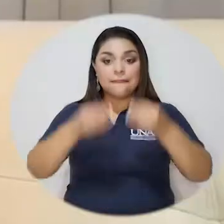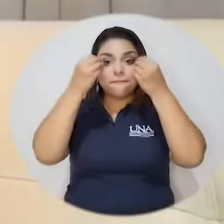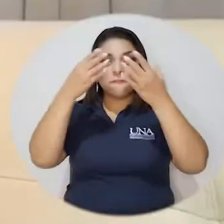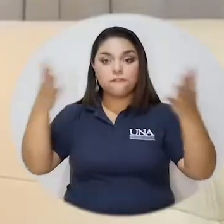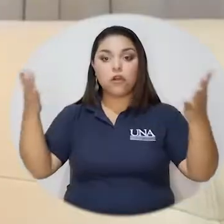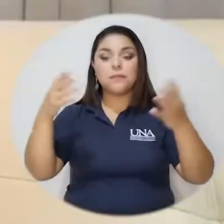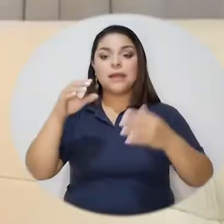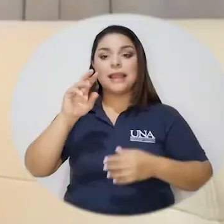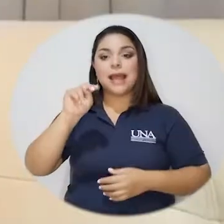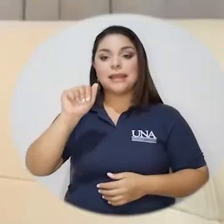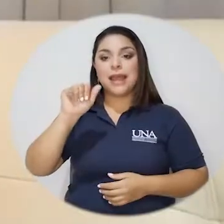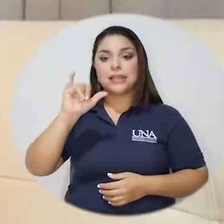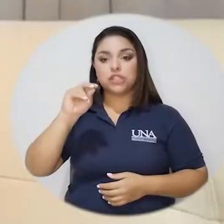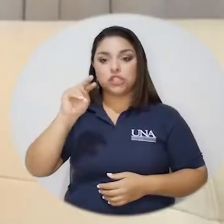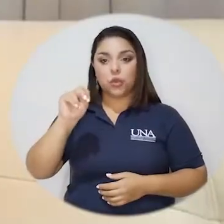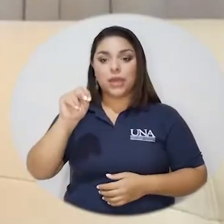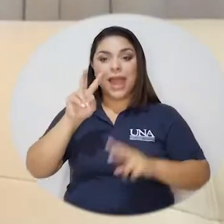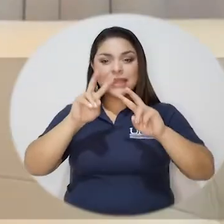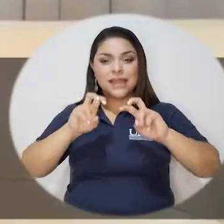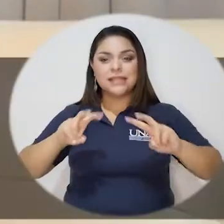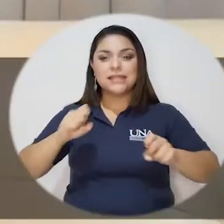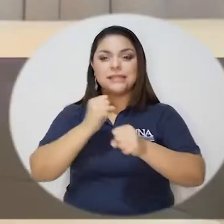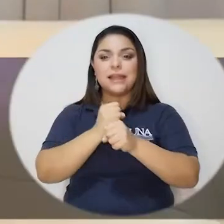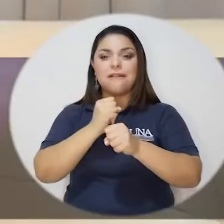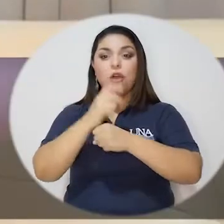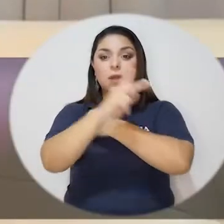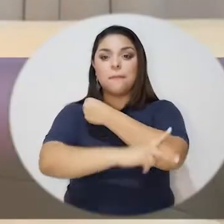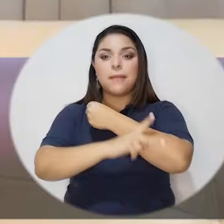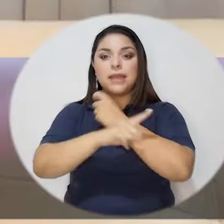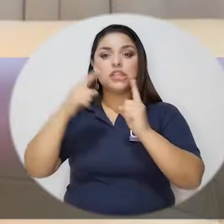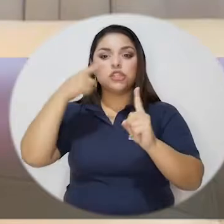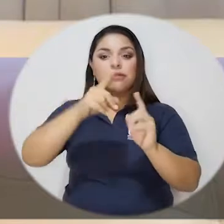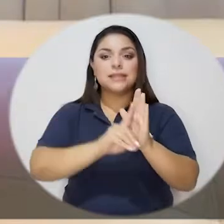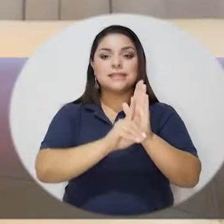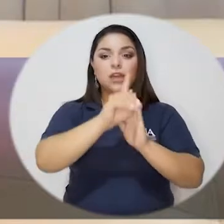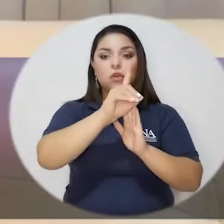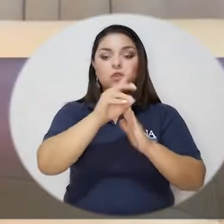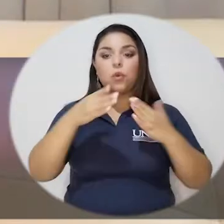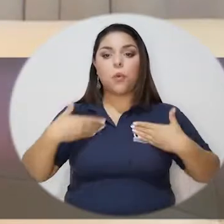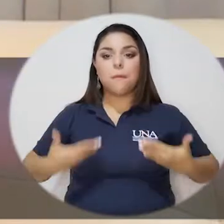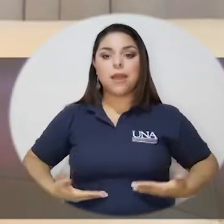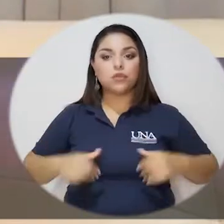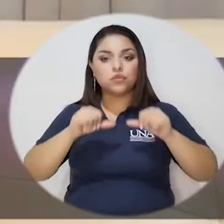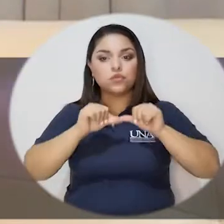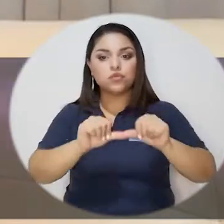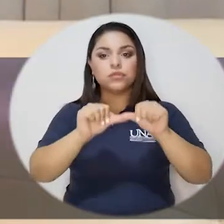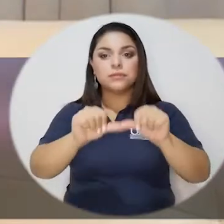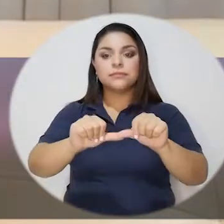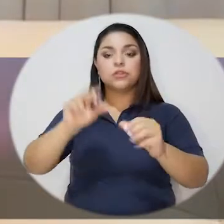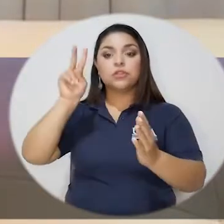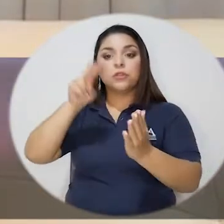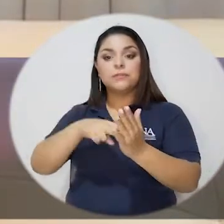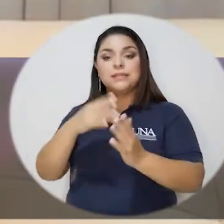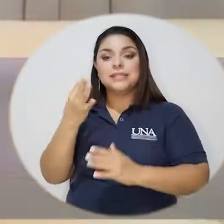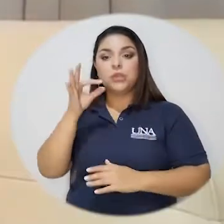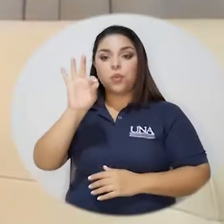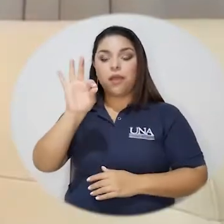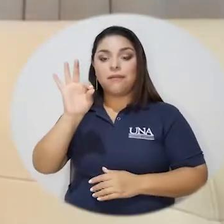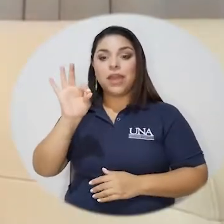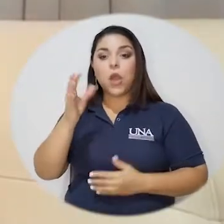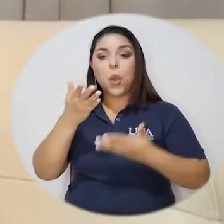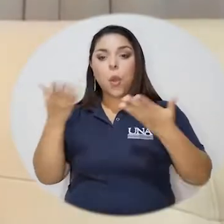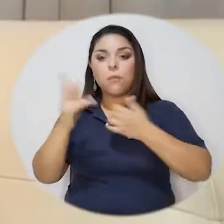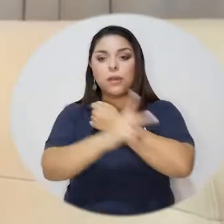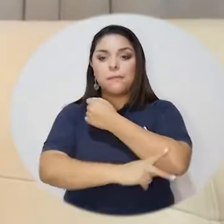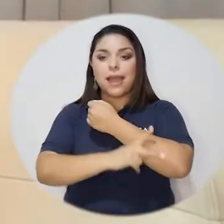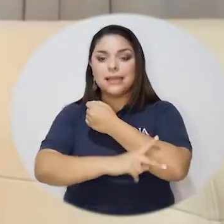El informe Estado de la Nación analiza el desempeño del país en materia de desarrollo humano sostenible. En el 2019, la